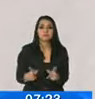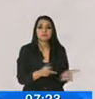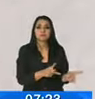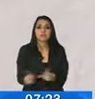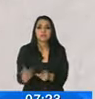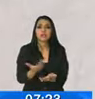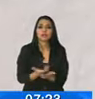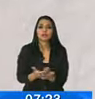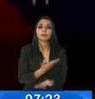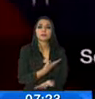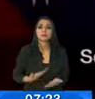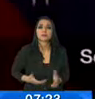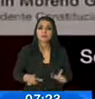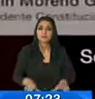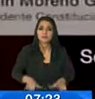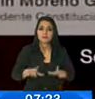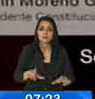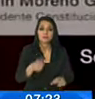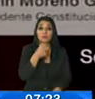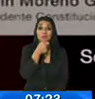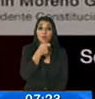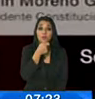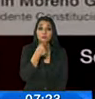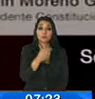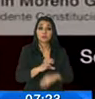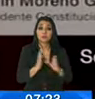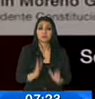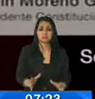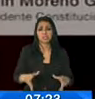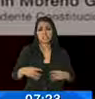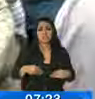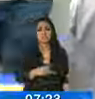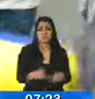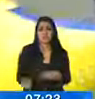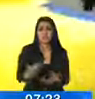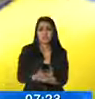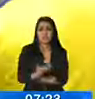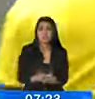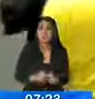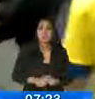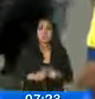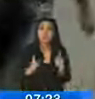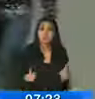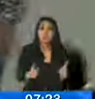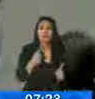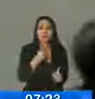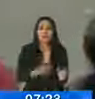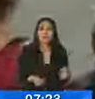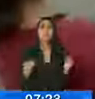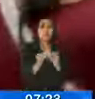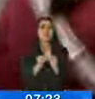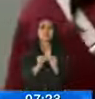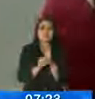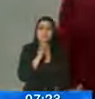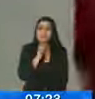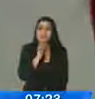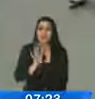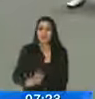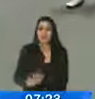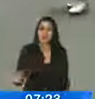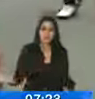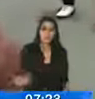presentado por el presidente. Según la encuestadora, los ecuatorianos aceptan el plan, pero se asegura que esperaban aún más acciones concretas para